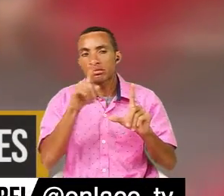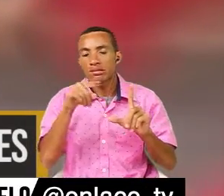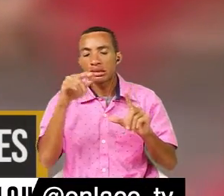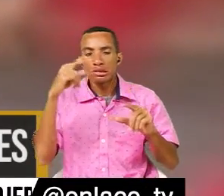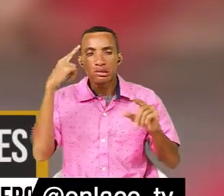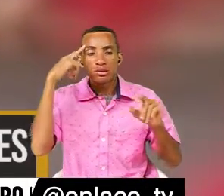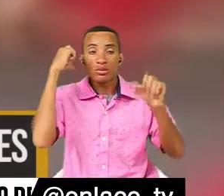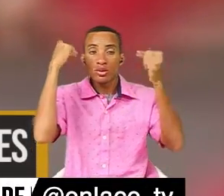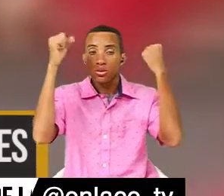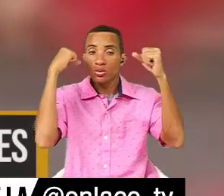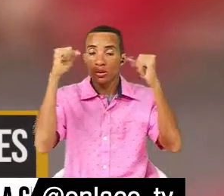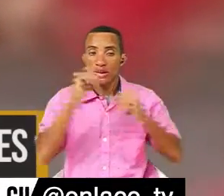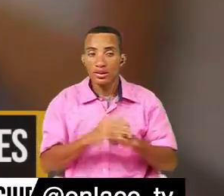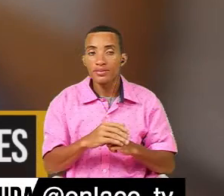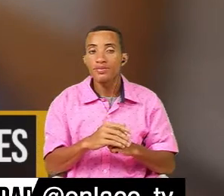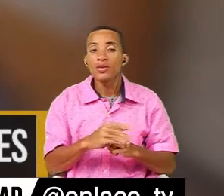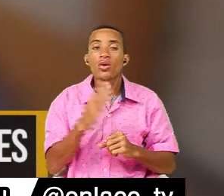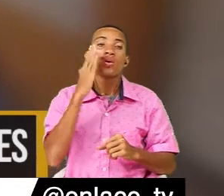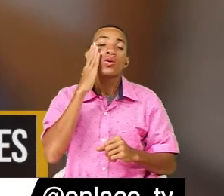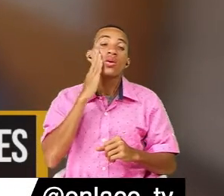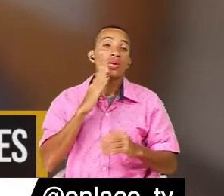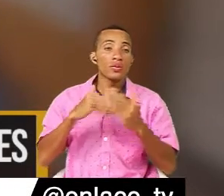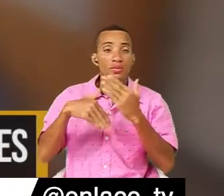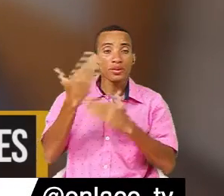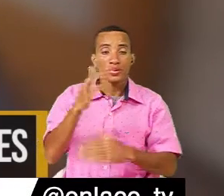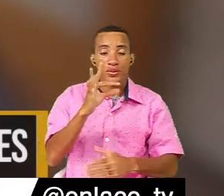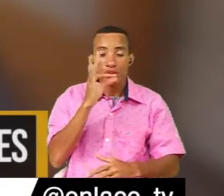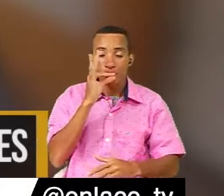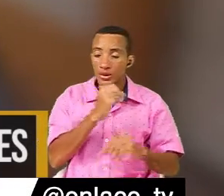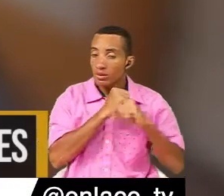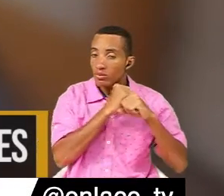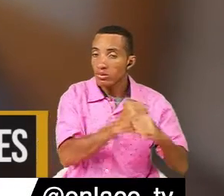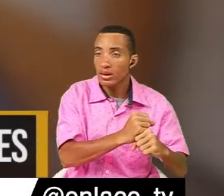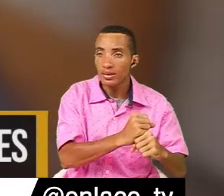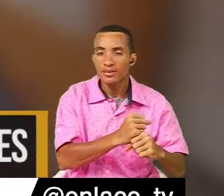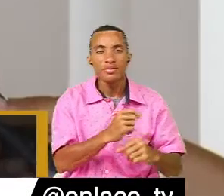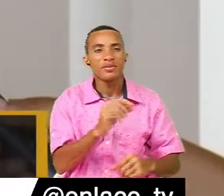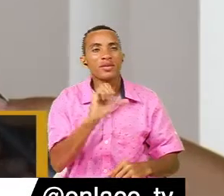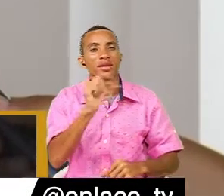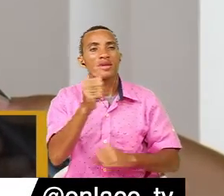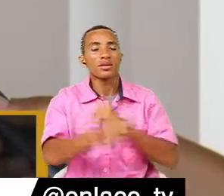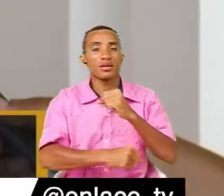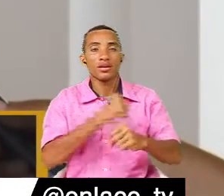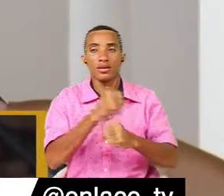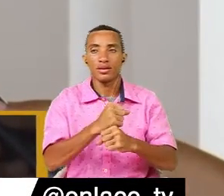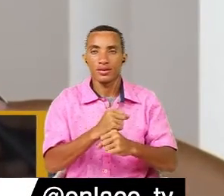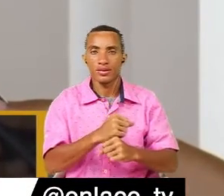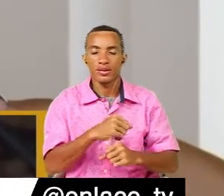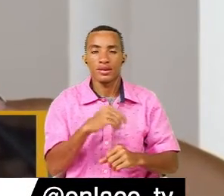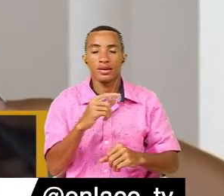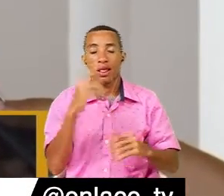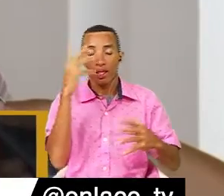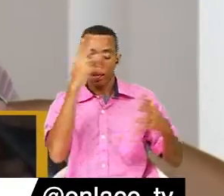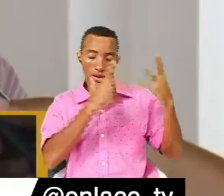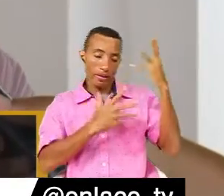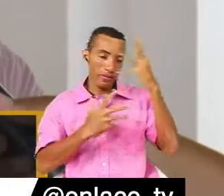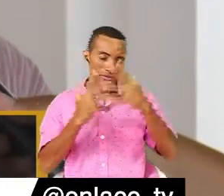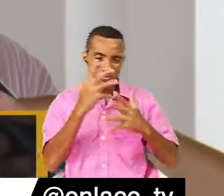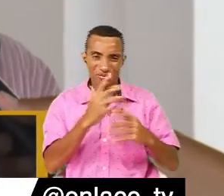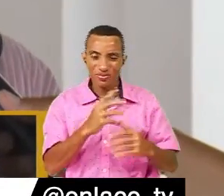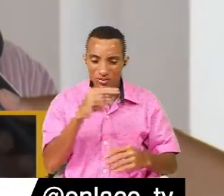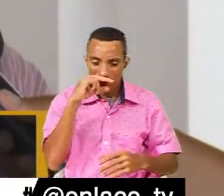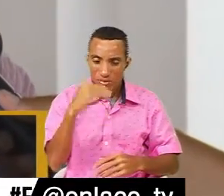como inicio jóvenes que han iniciado el uso de sustancias desde los 10 años, sustancias psicoactivas, niños desde los 8 años